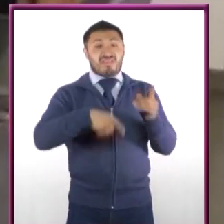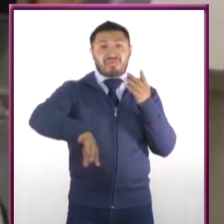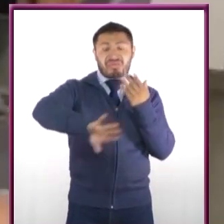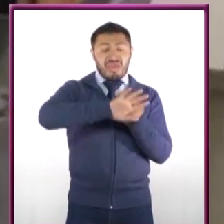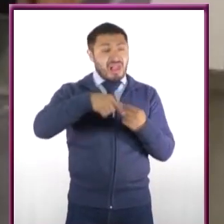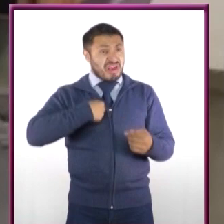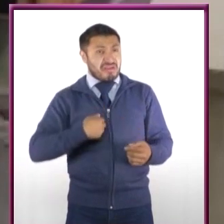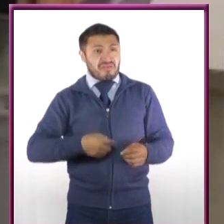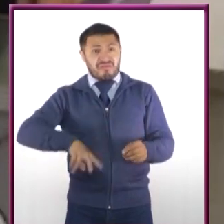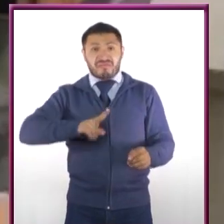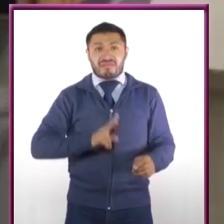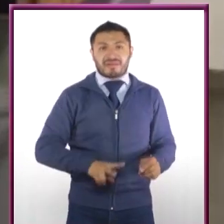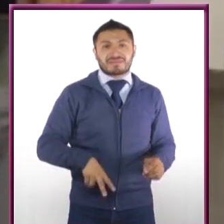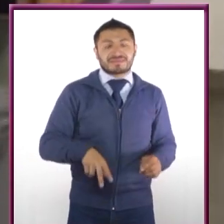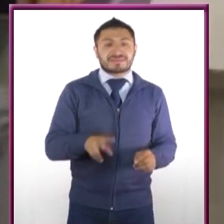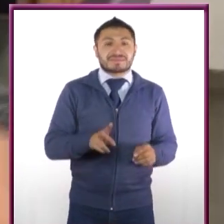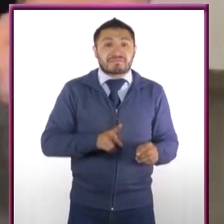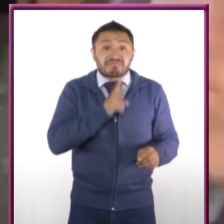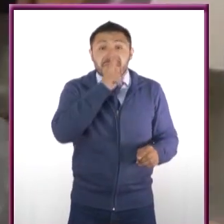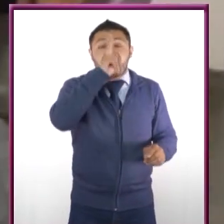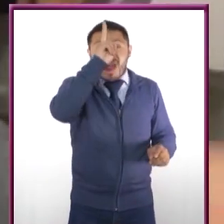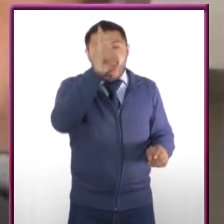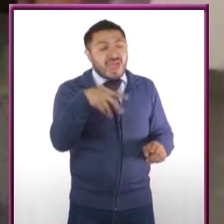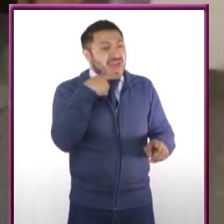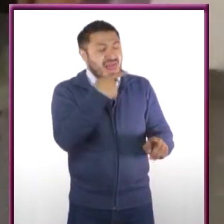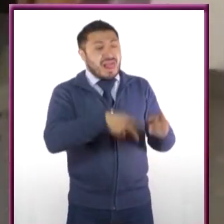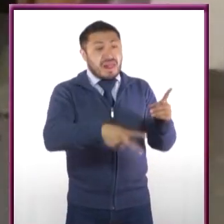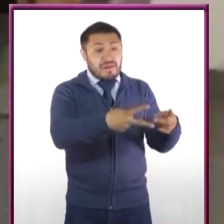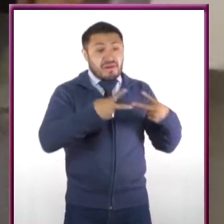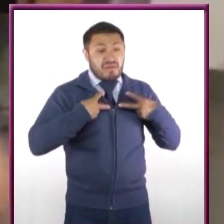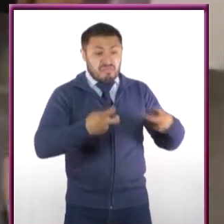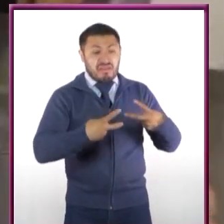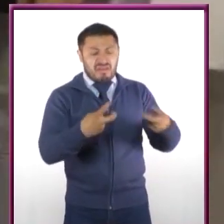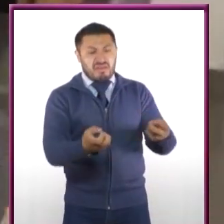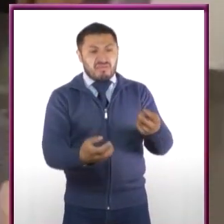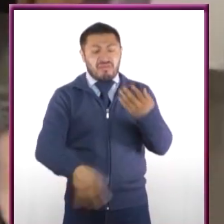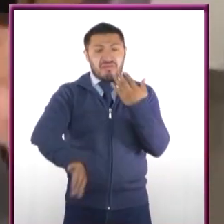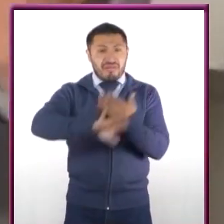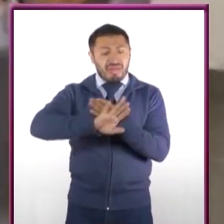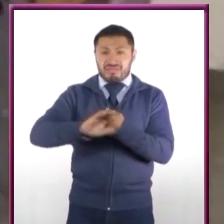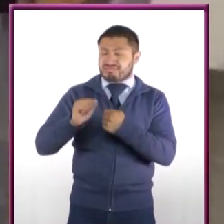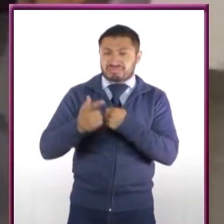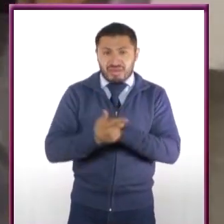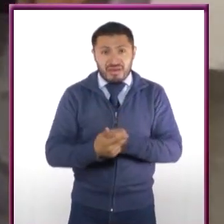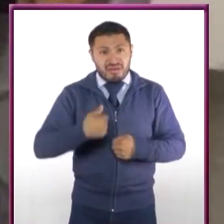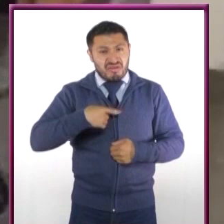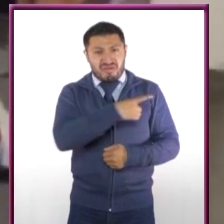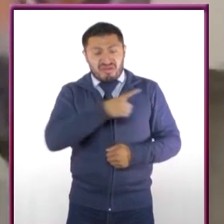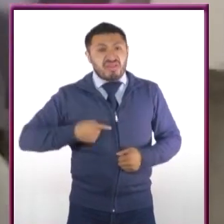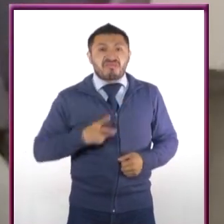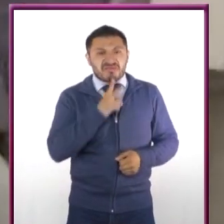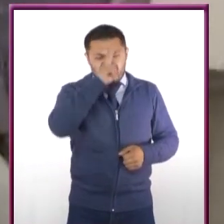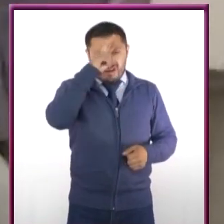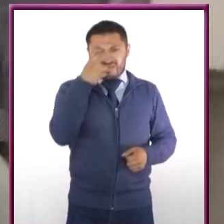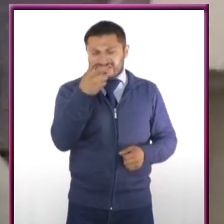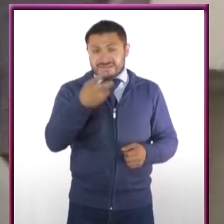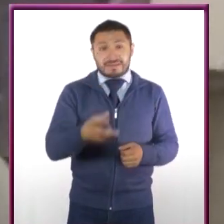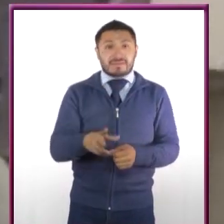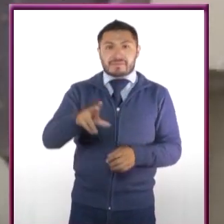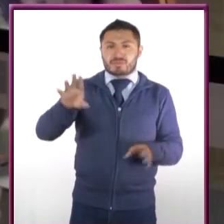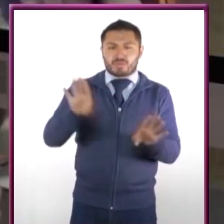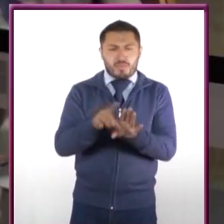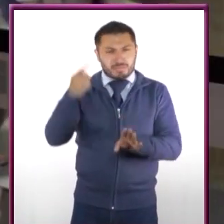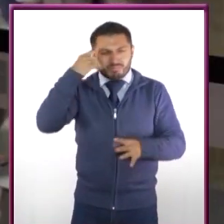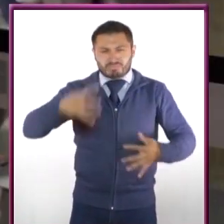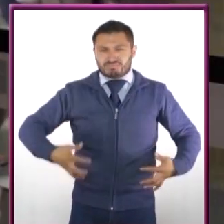hizo esto y tengo que desquitarme. Es que me quitó, me robó, me hizo. Entonces tengo que desquitarme. Entonces vive uno con una